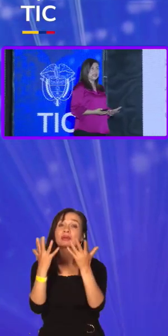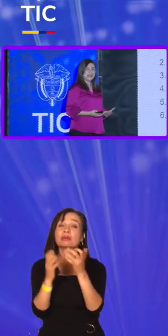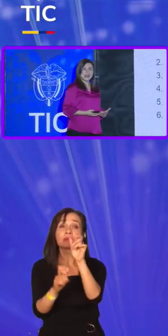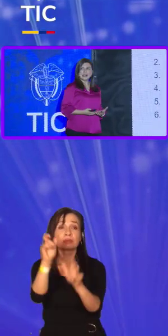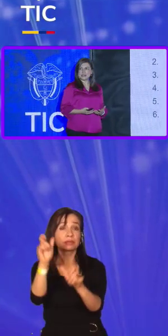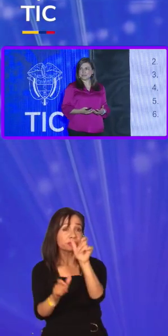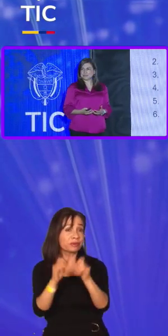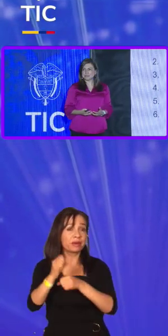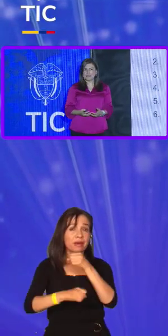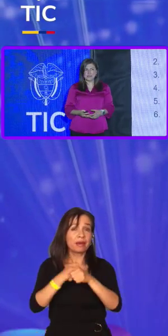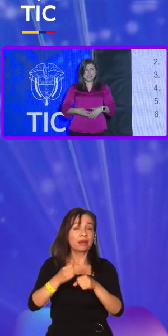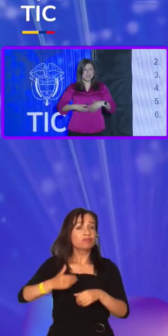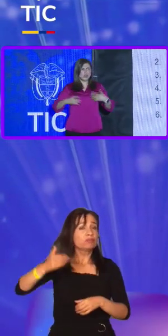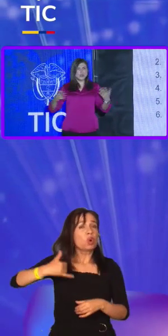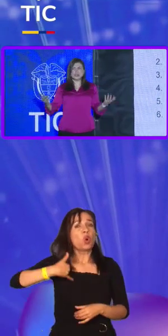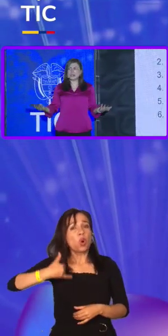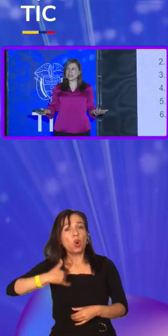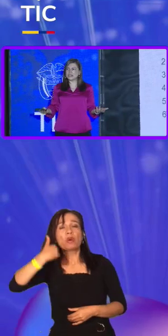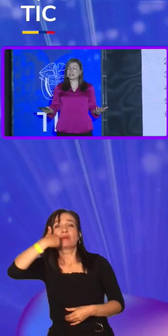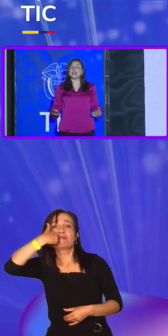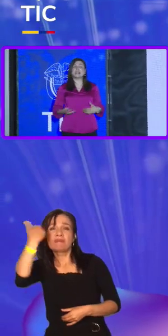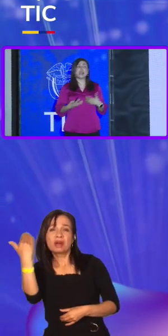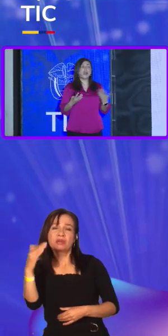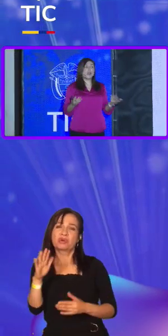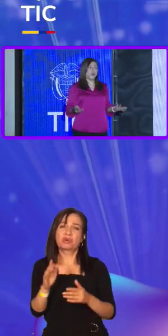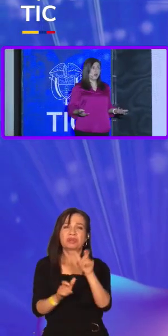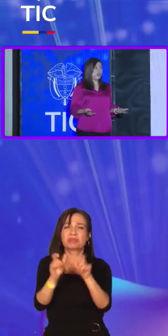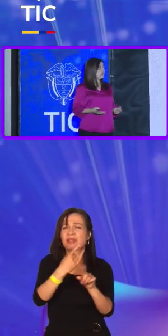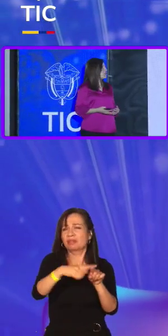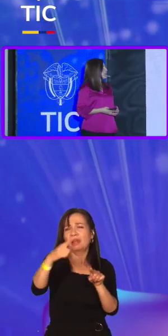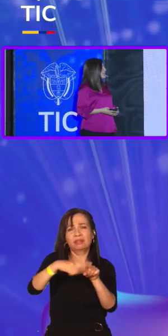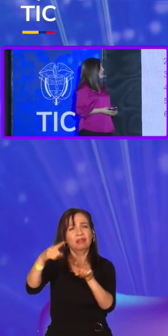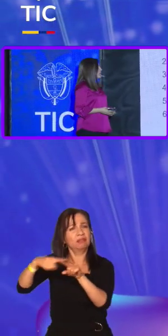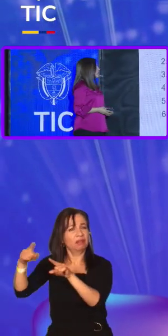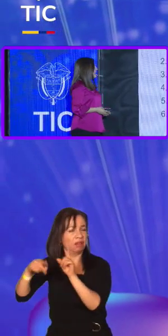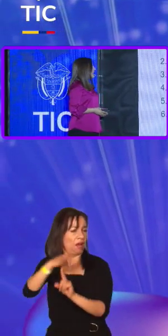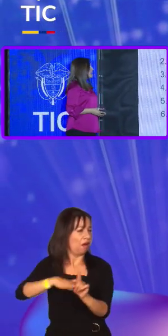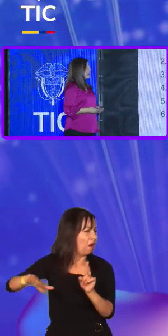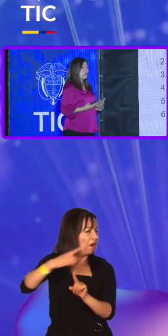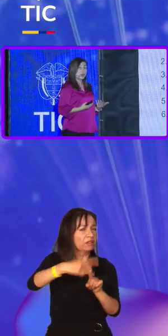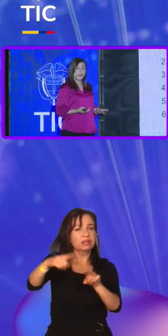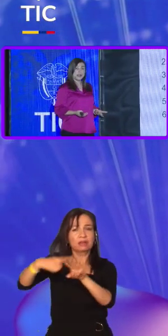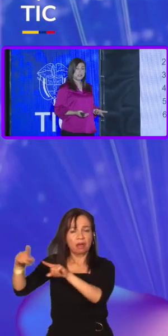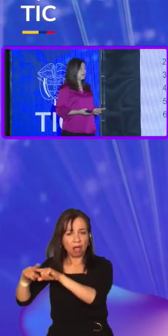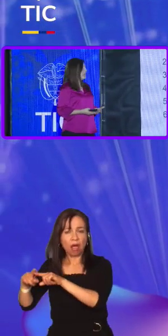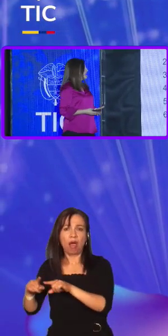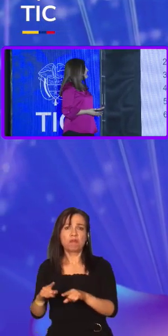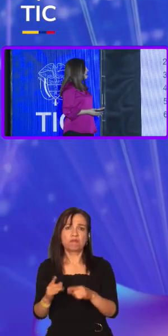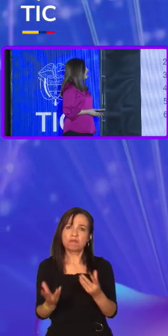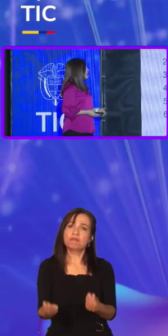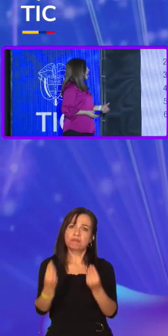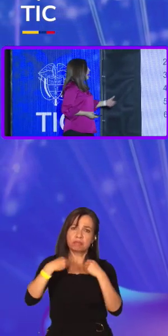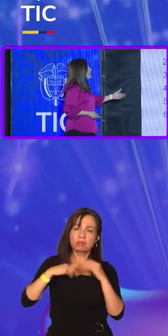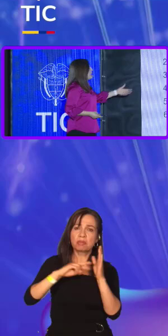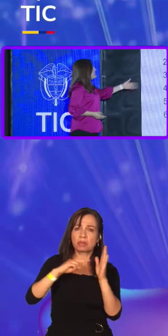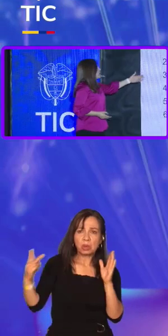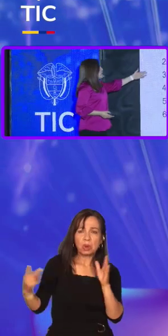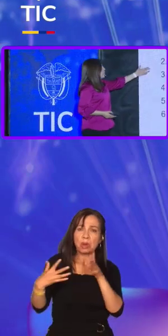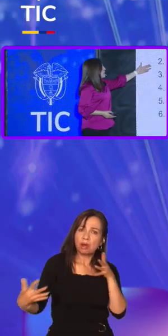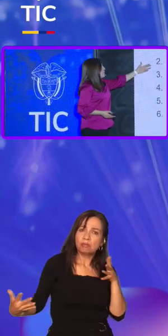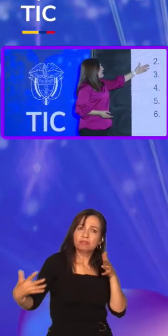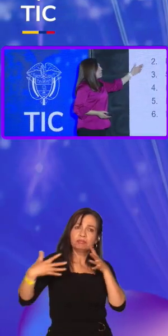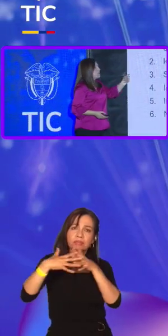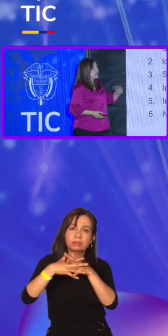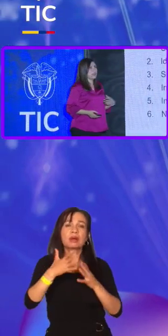personas de todas las edades y de todos los contextos se sientan cómodas con esta tecnología, tengan una buena experiencia.